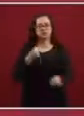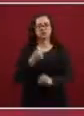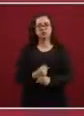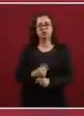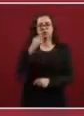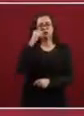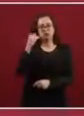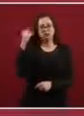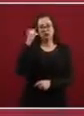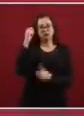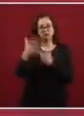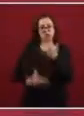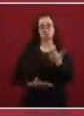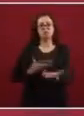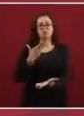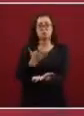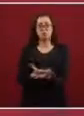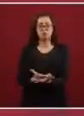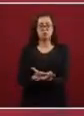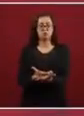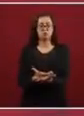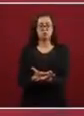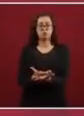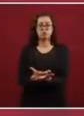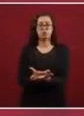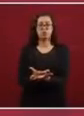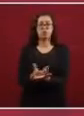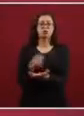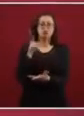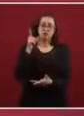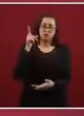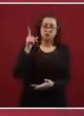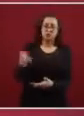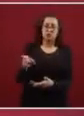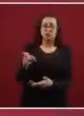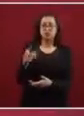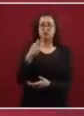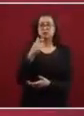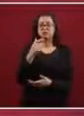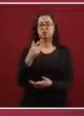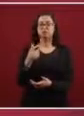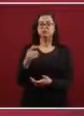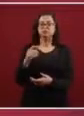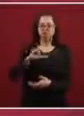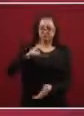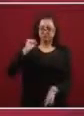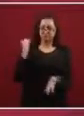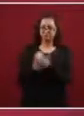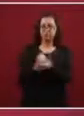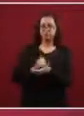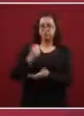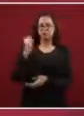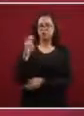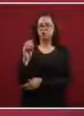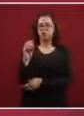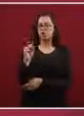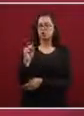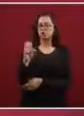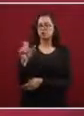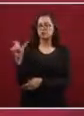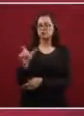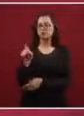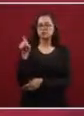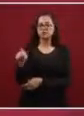fue aprobado en el organismo que lo aprueba antes de convertirse en decreto, denominada COSEX,